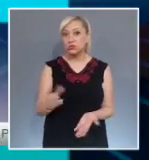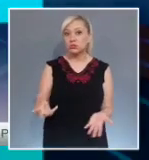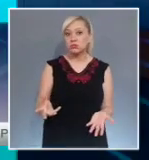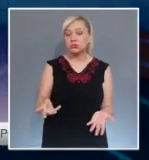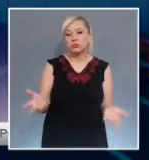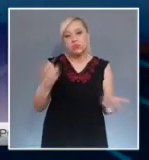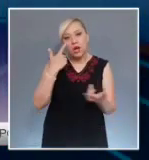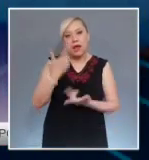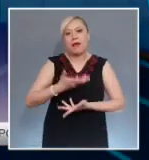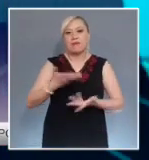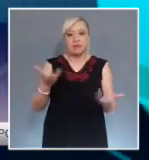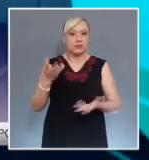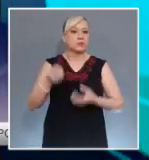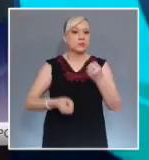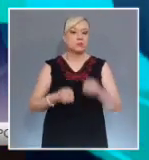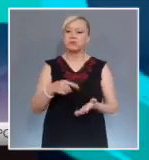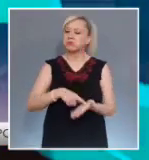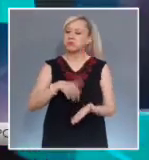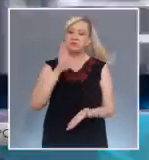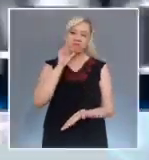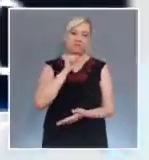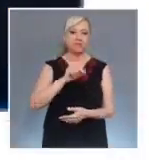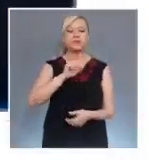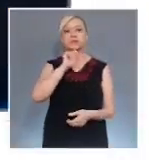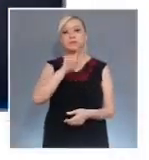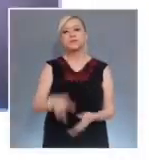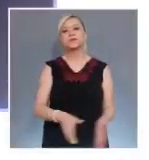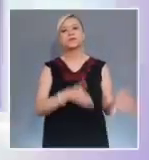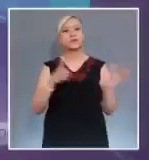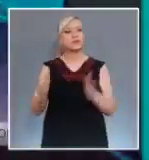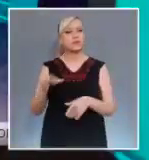en la primera parte de la Reforma electoral